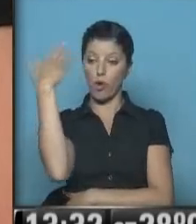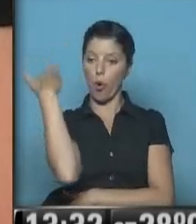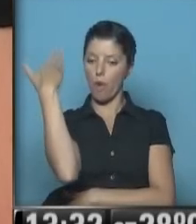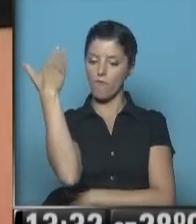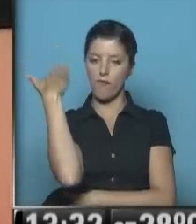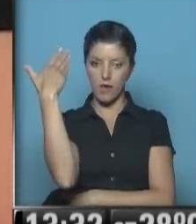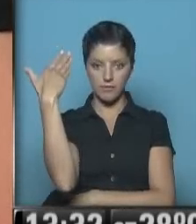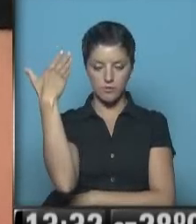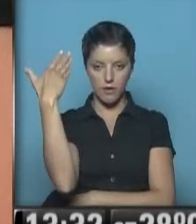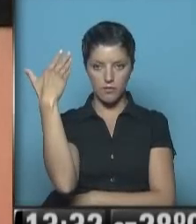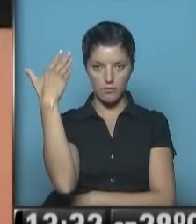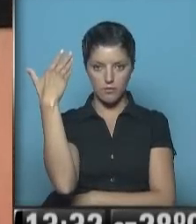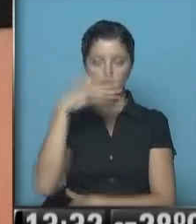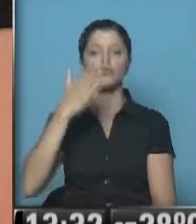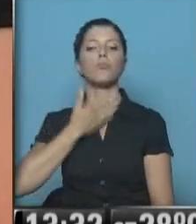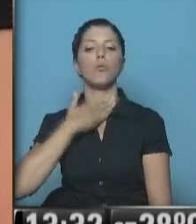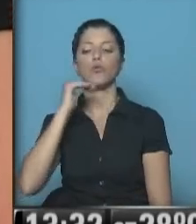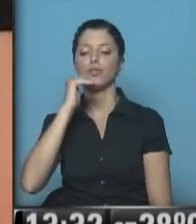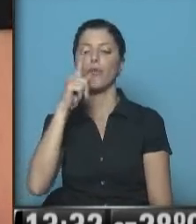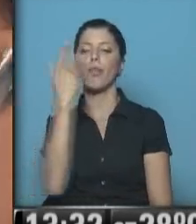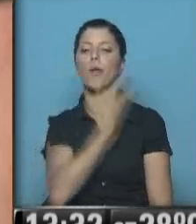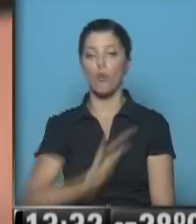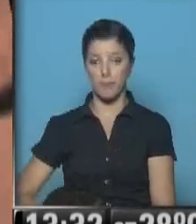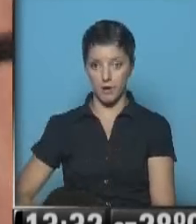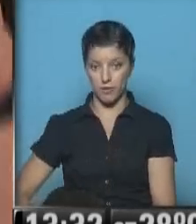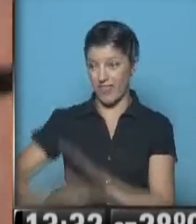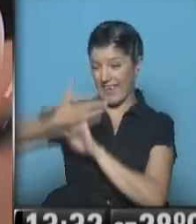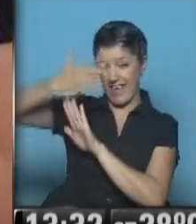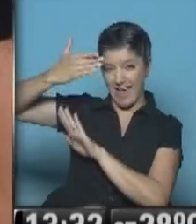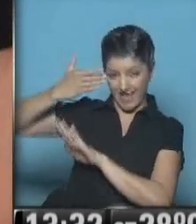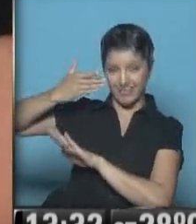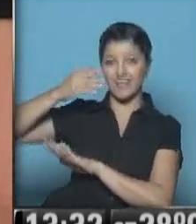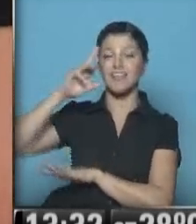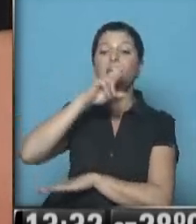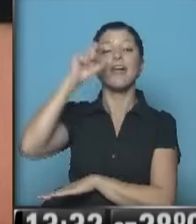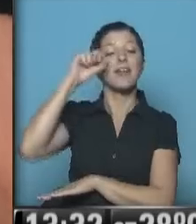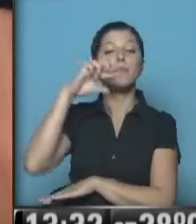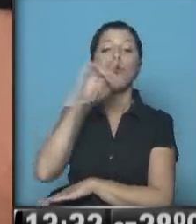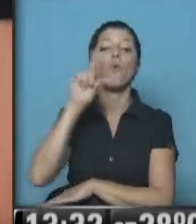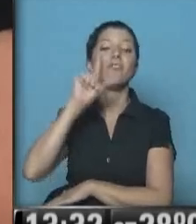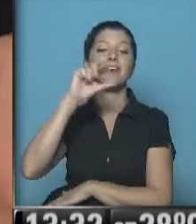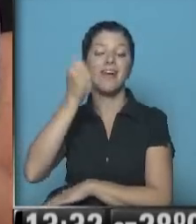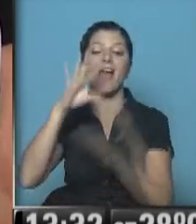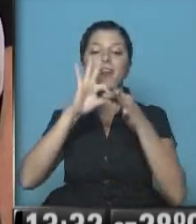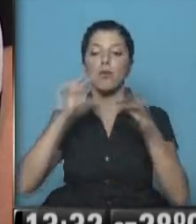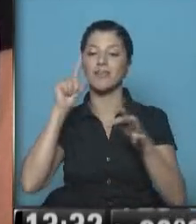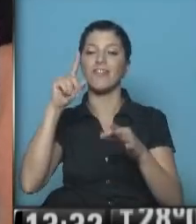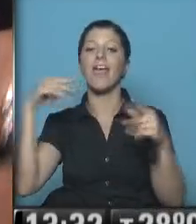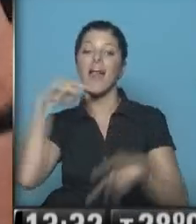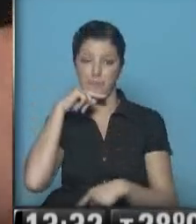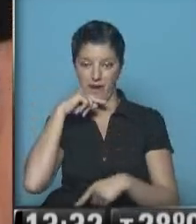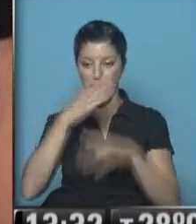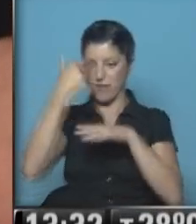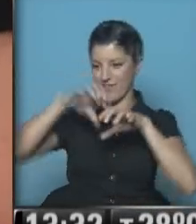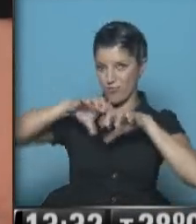donde el vocero del gobierno de lo que en aquel momento se llamaba República Democrática de Alemania, Alemania estaba dividida en dos, en